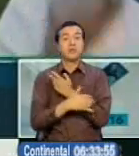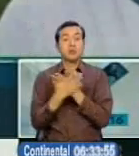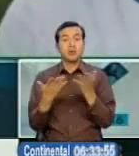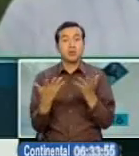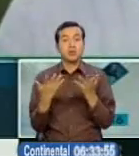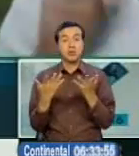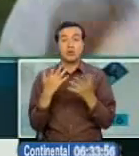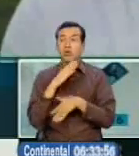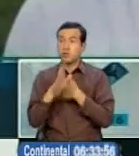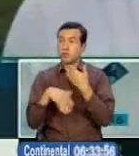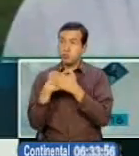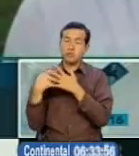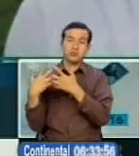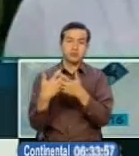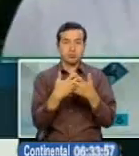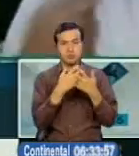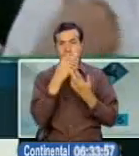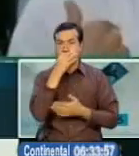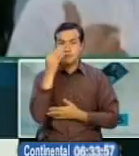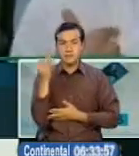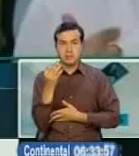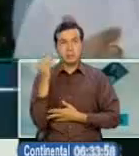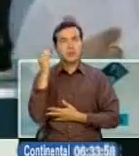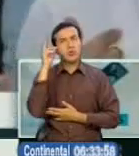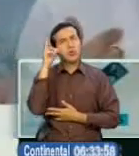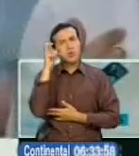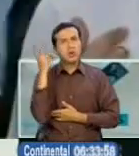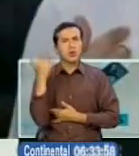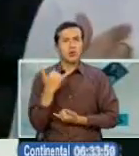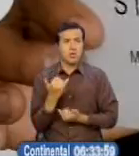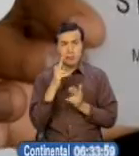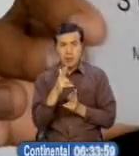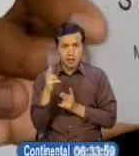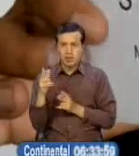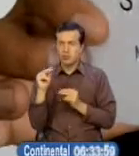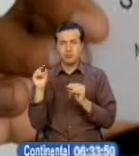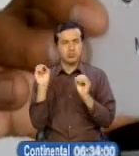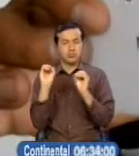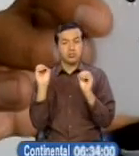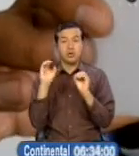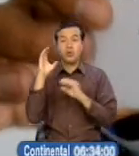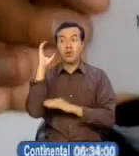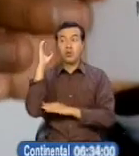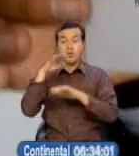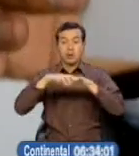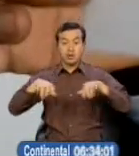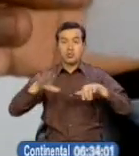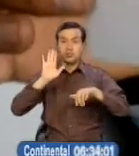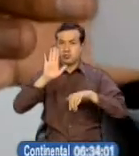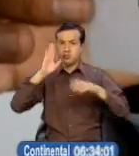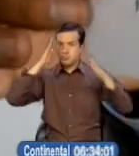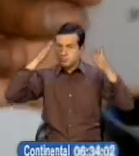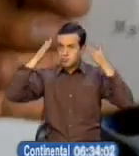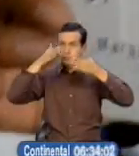pueda estar con todas y con todos. Yo no creo que la respuesta sea matar. Una Colombia dividida, pero con un mismo